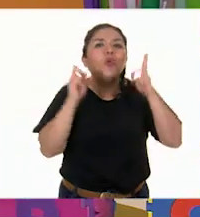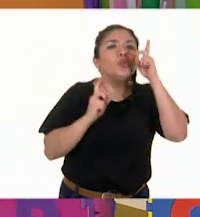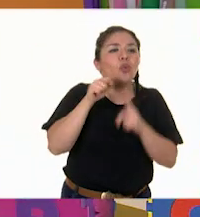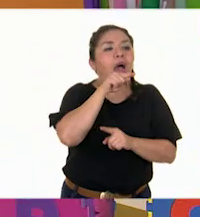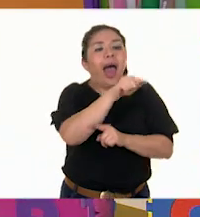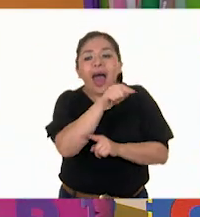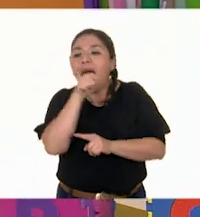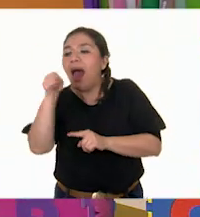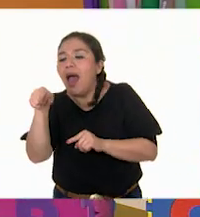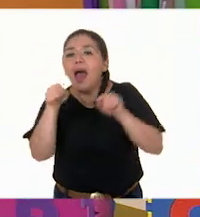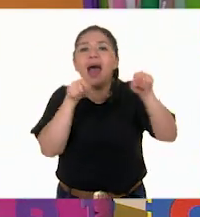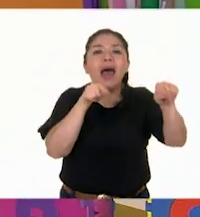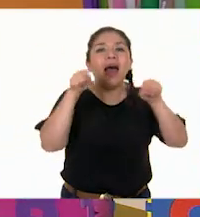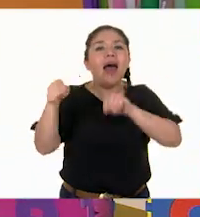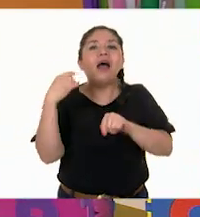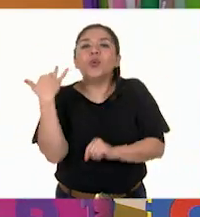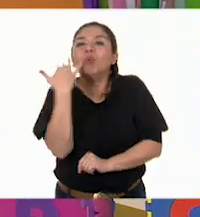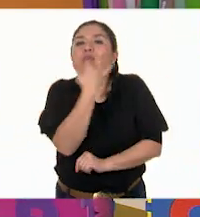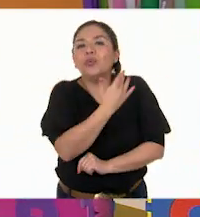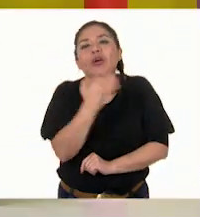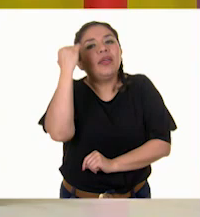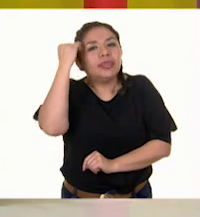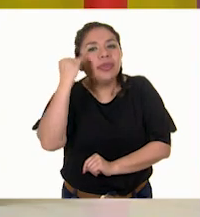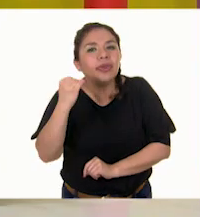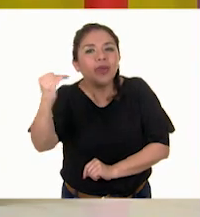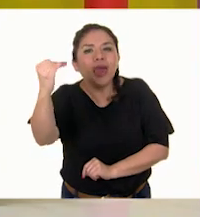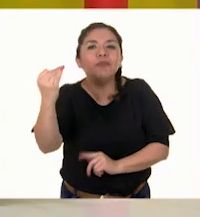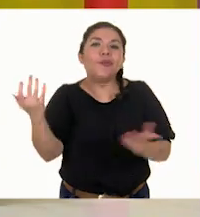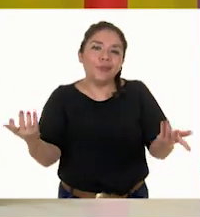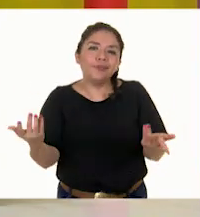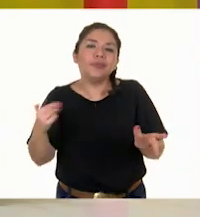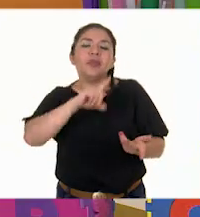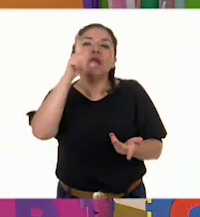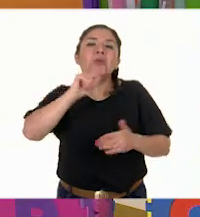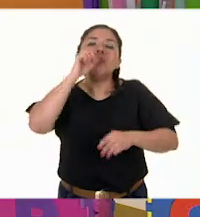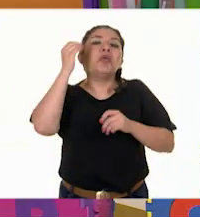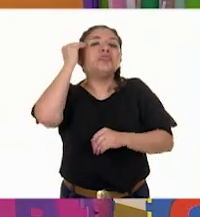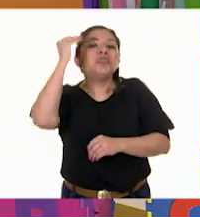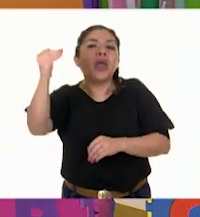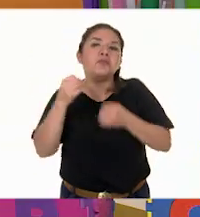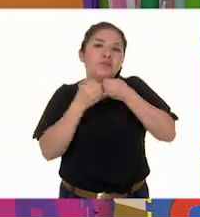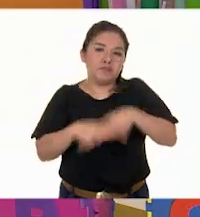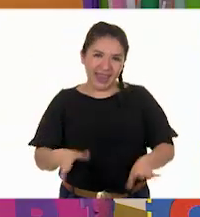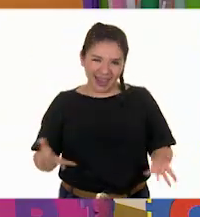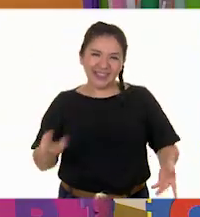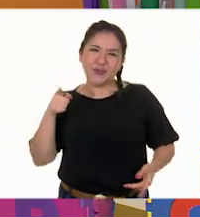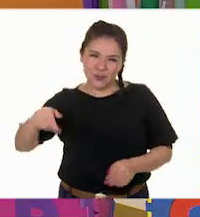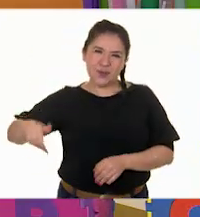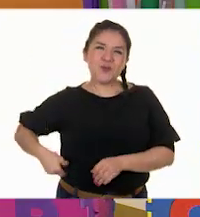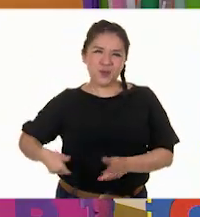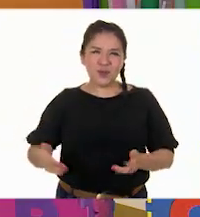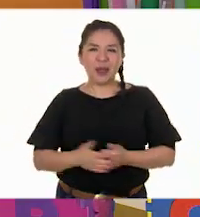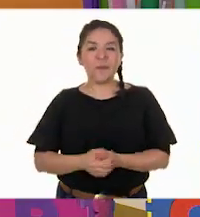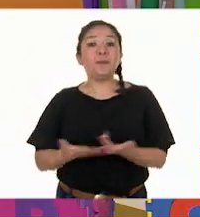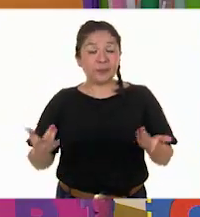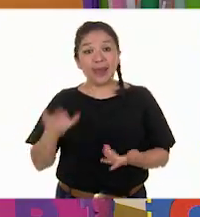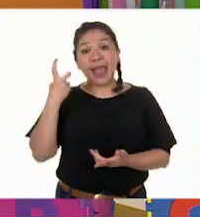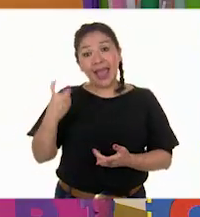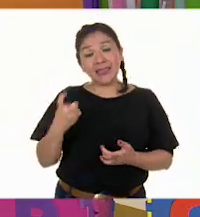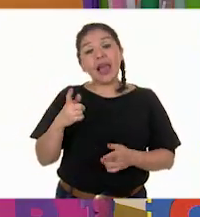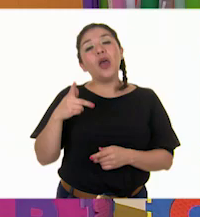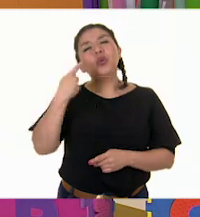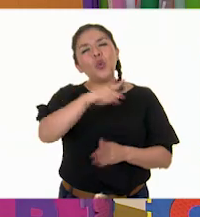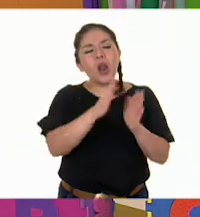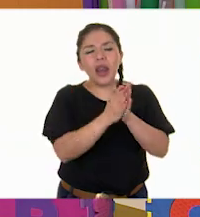montón el ratón. Quería comer todo. Indeciso, quería todo y se le fue el tiempo, ¿verdad? Bueno, y como nuestro libro de